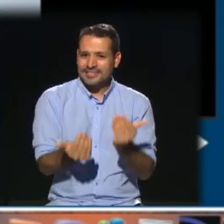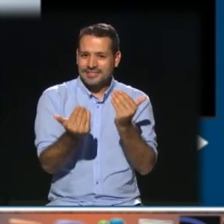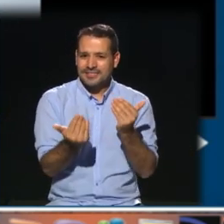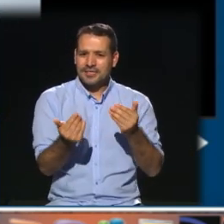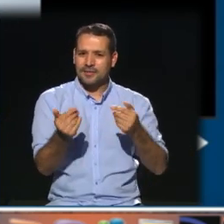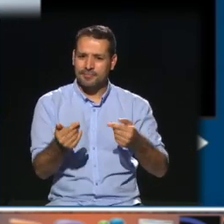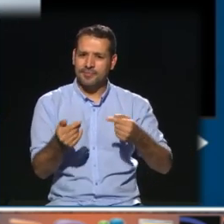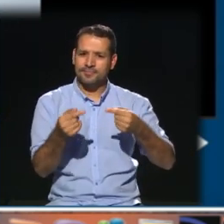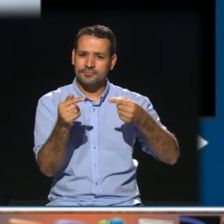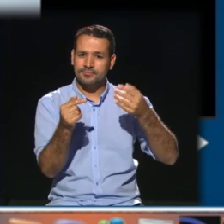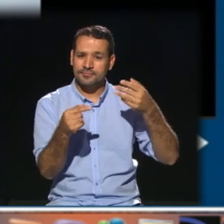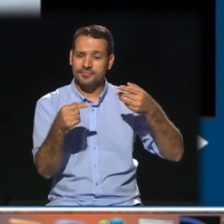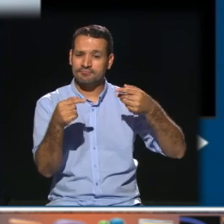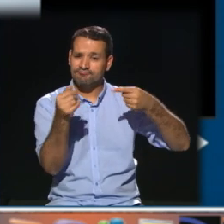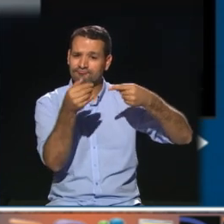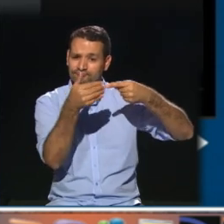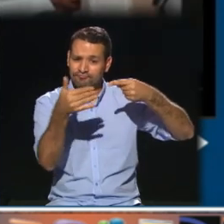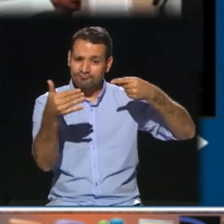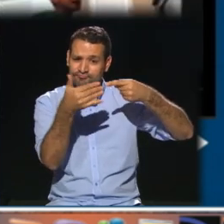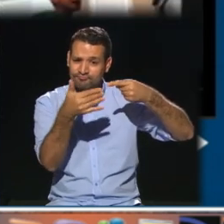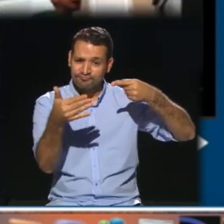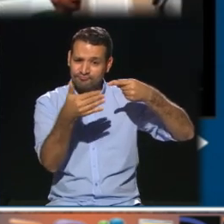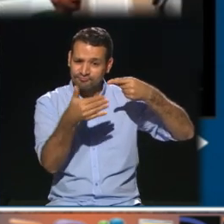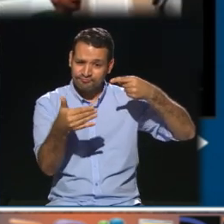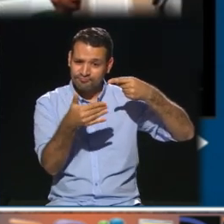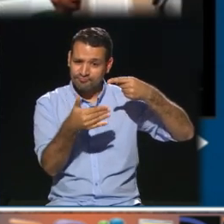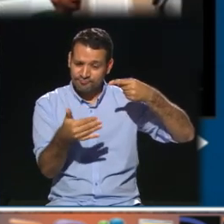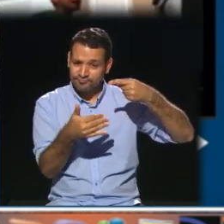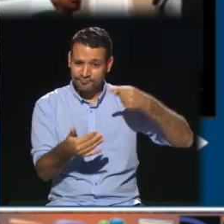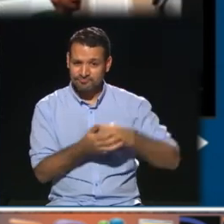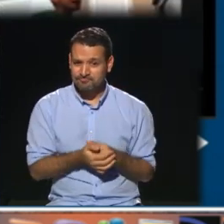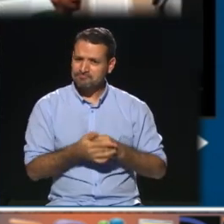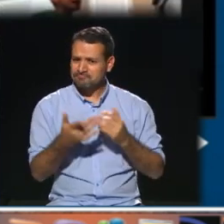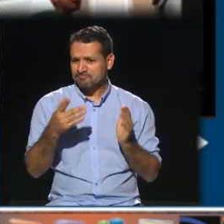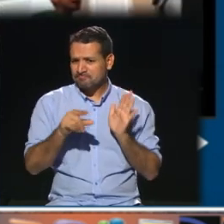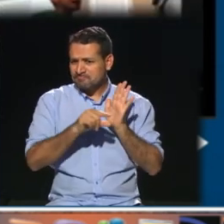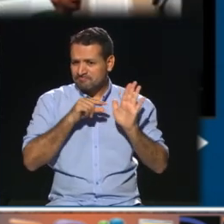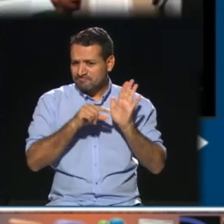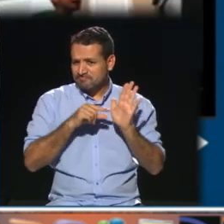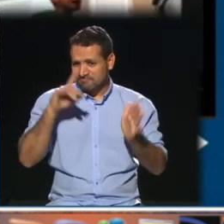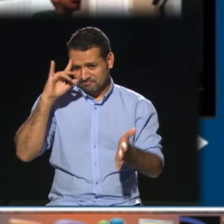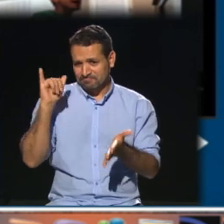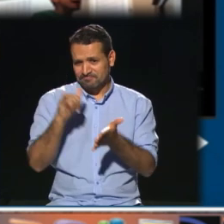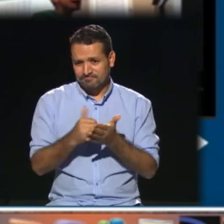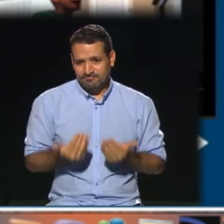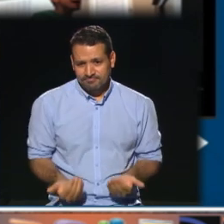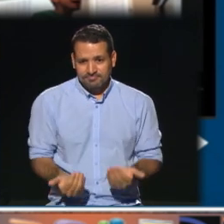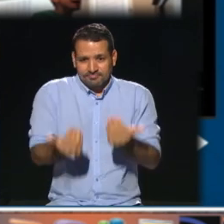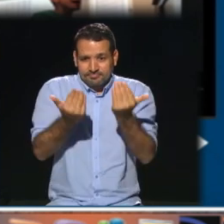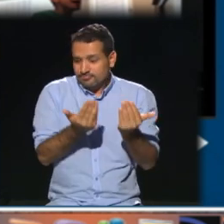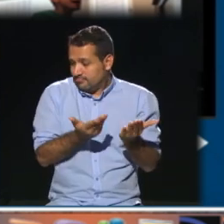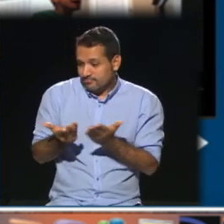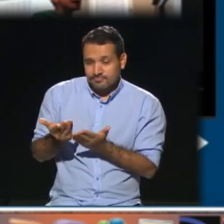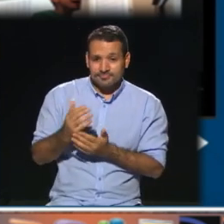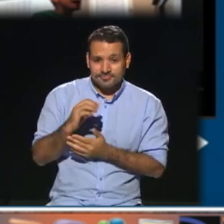para ir mejorando sus competencias en inglés, y creemos que también para los profes son muy útiles. Yo le voy a dar el espacio aquí a